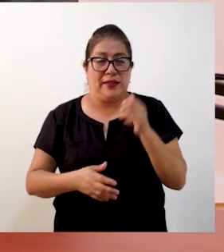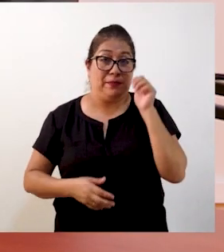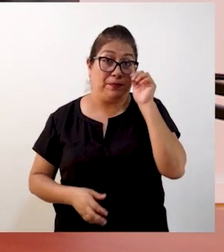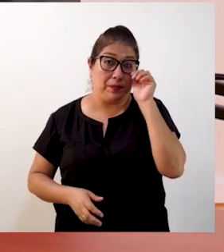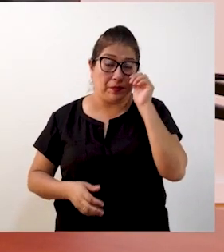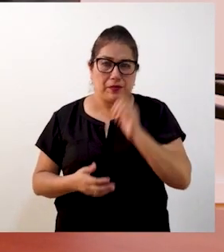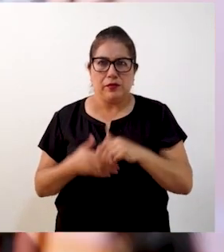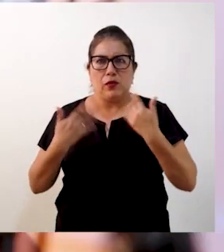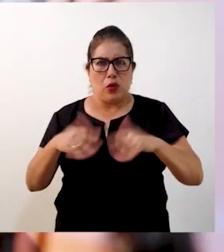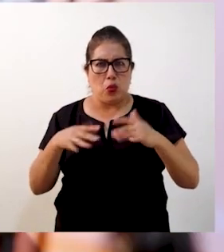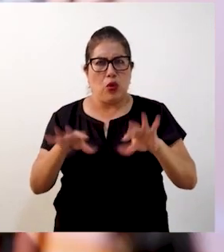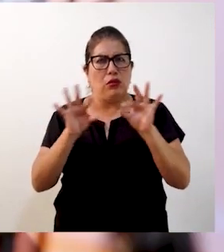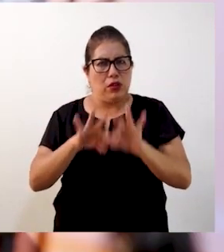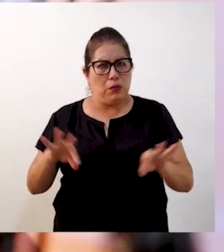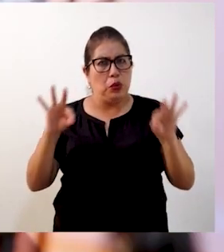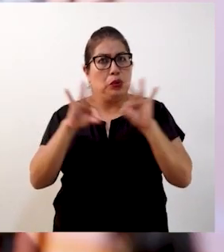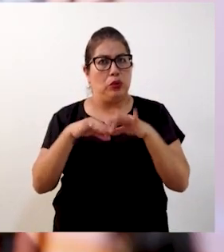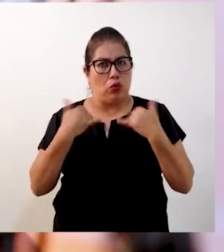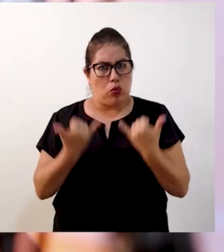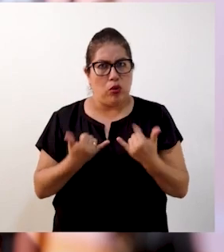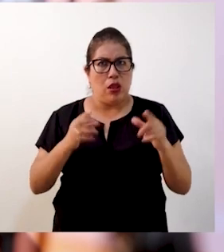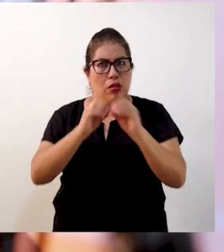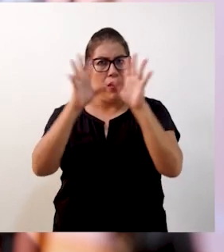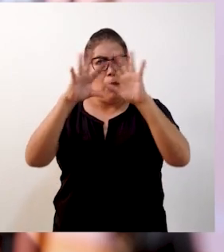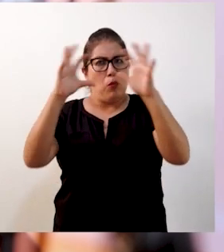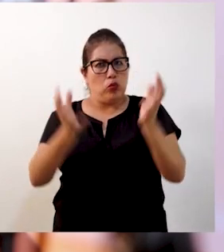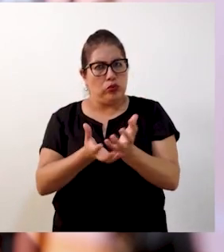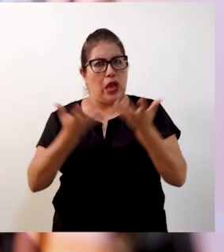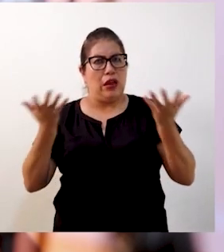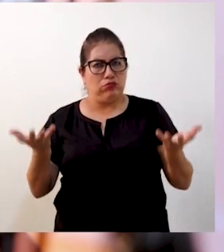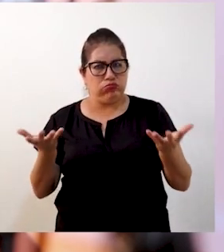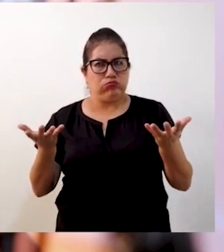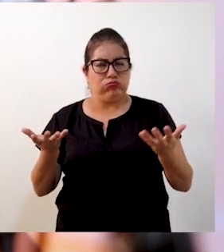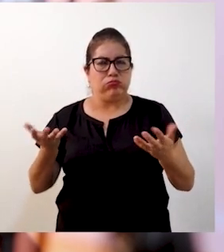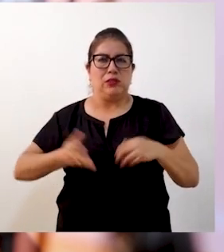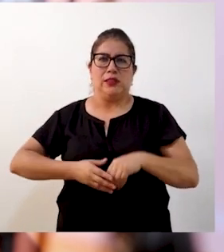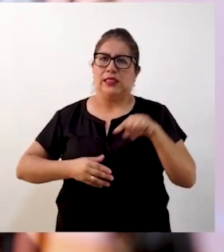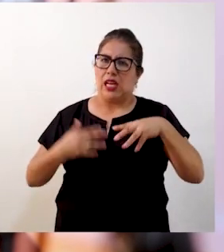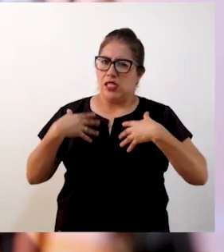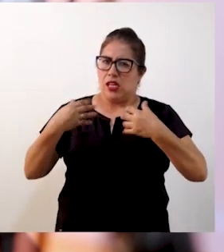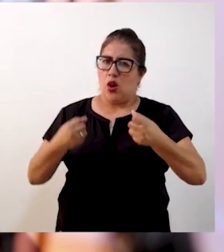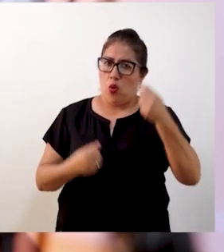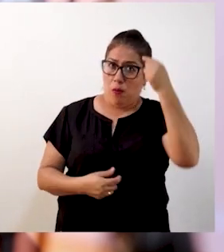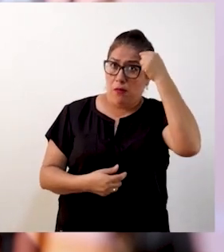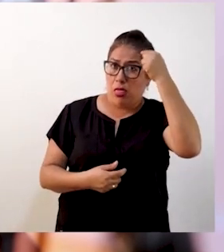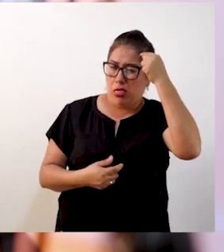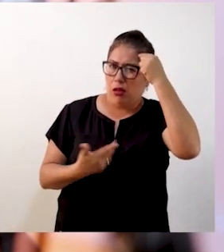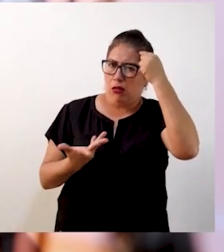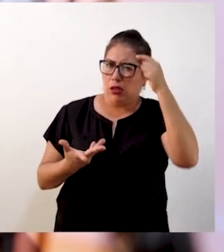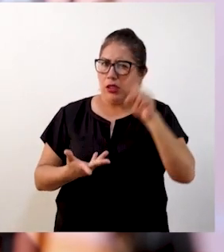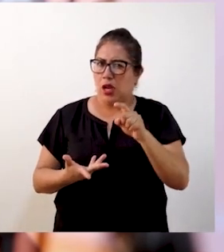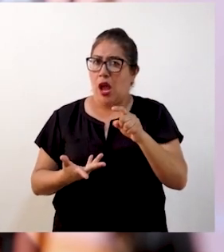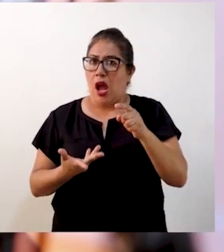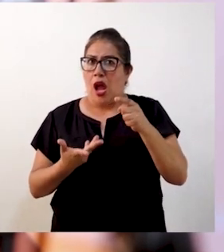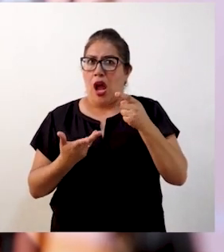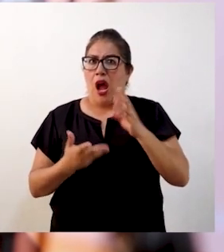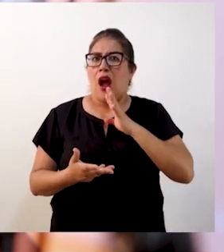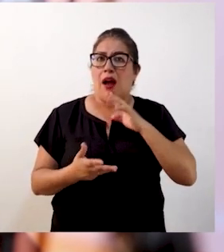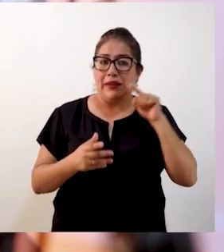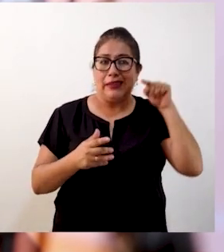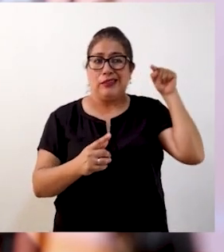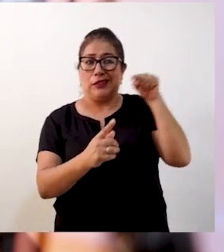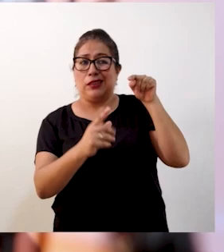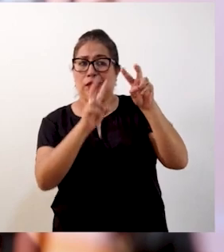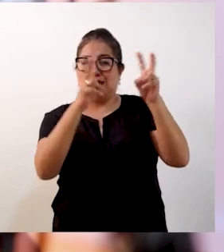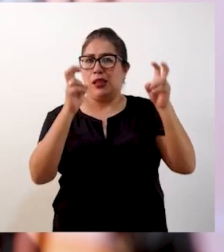que sí, doctor. Importantísimo que hoy, Día Mundial justamente de la Salud Mental, estemos tocando